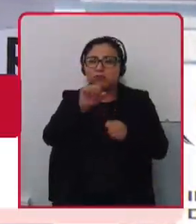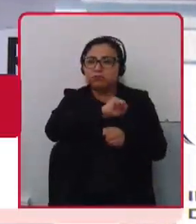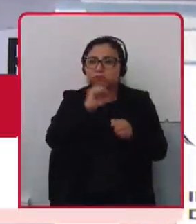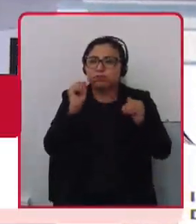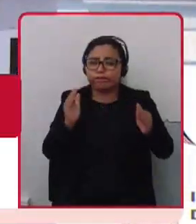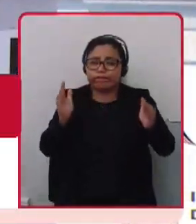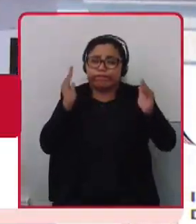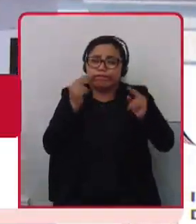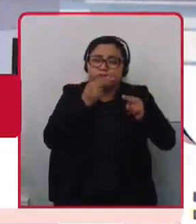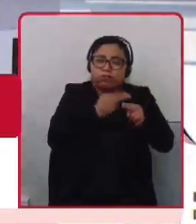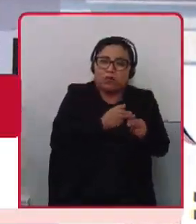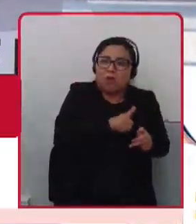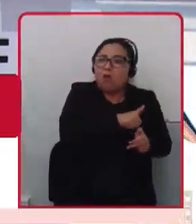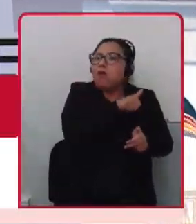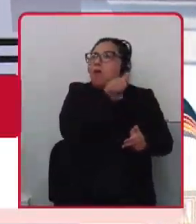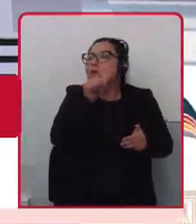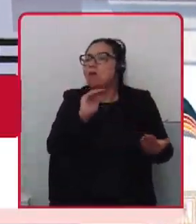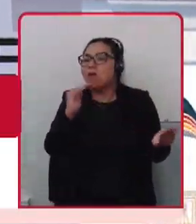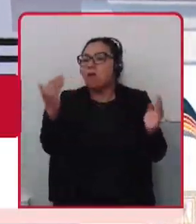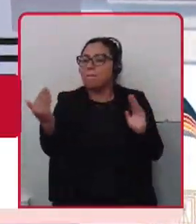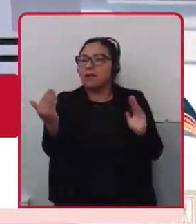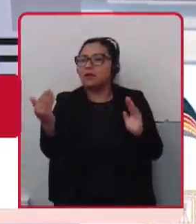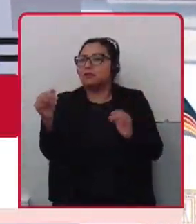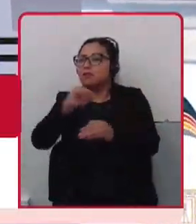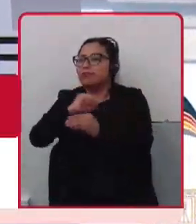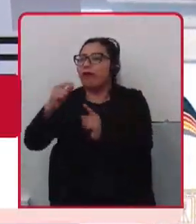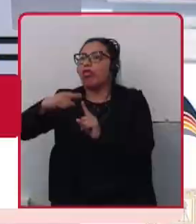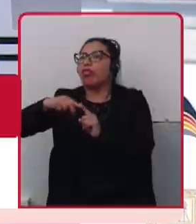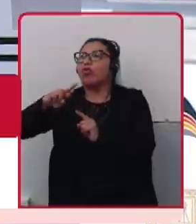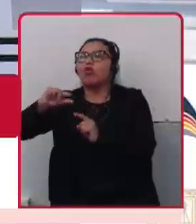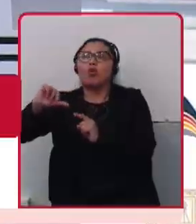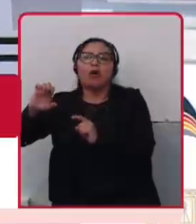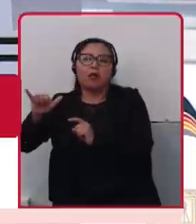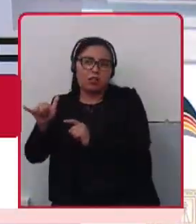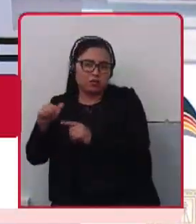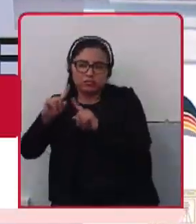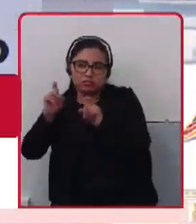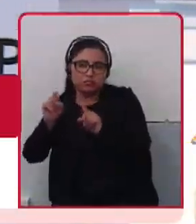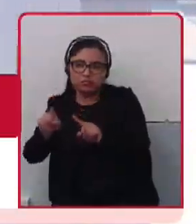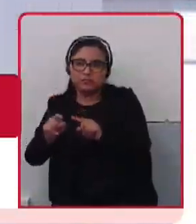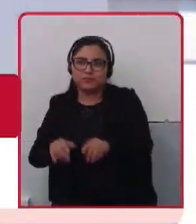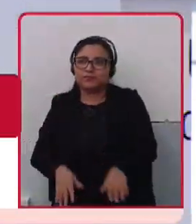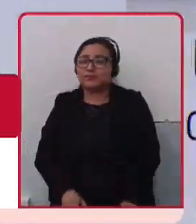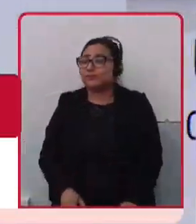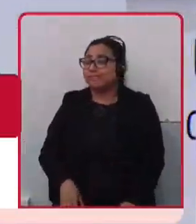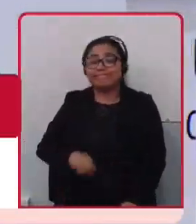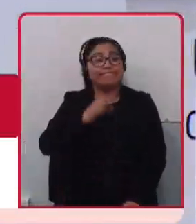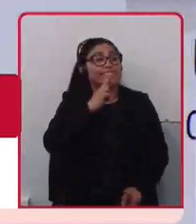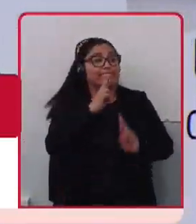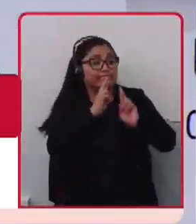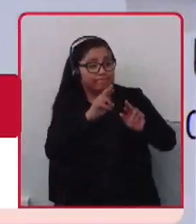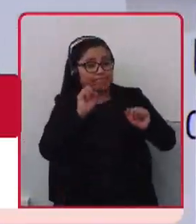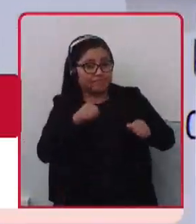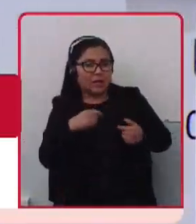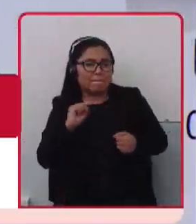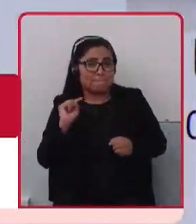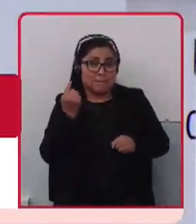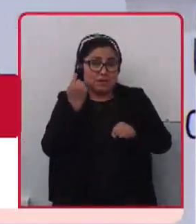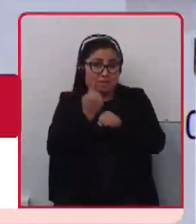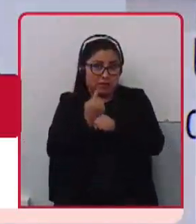convencionales versus la aplicación del caso Trolley? Muchas gracias. Bueno, comentarte que principalmente nosotros